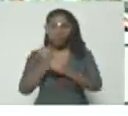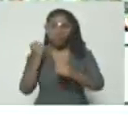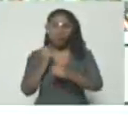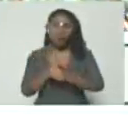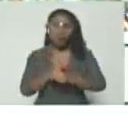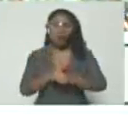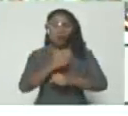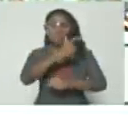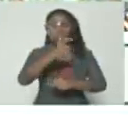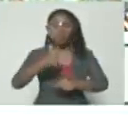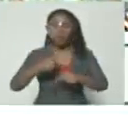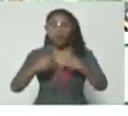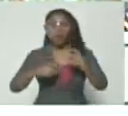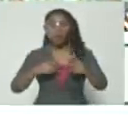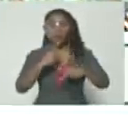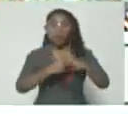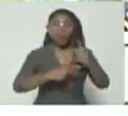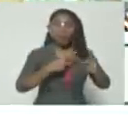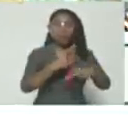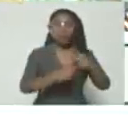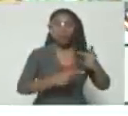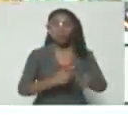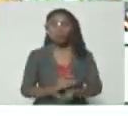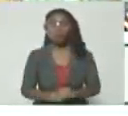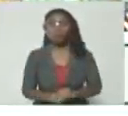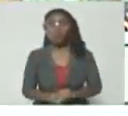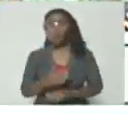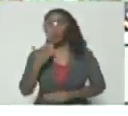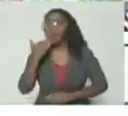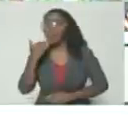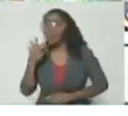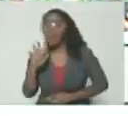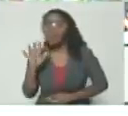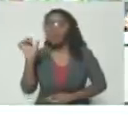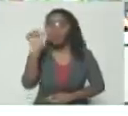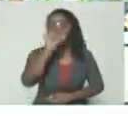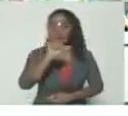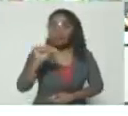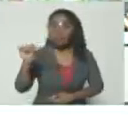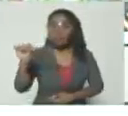gente que produce. La próxima semana